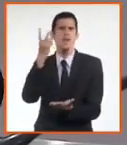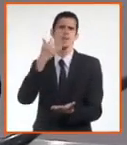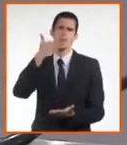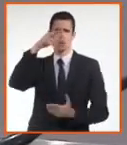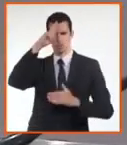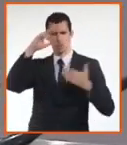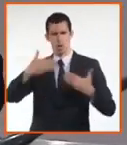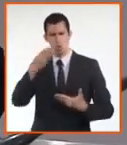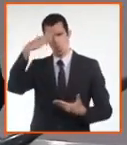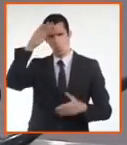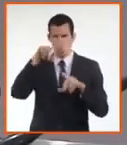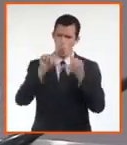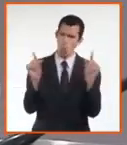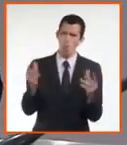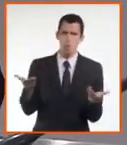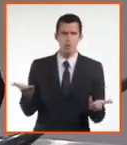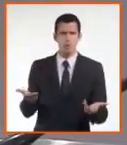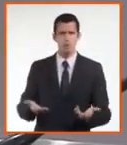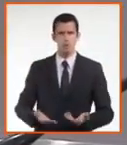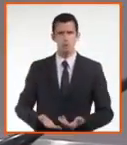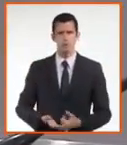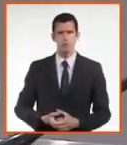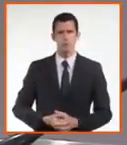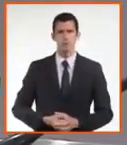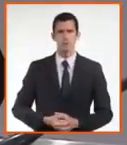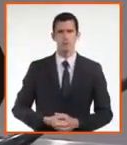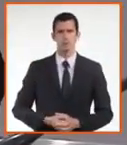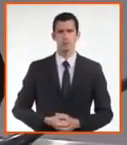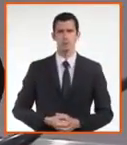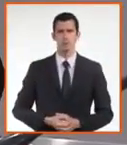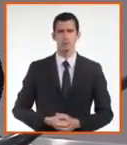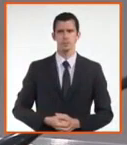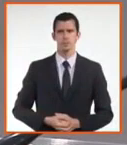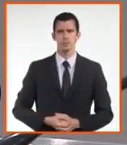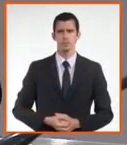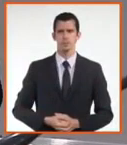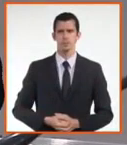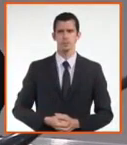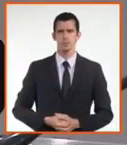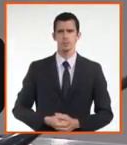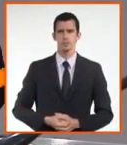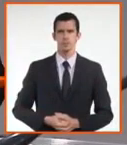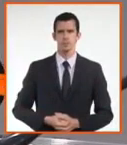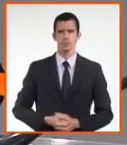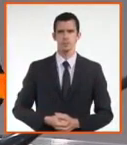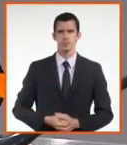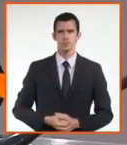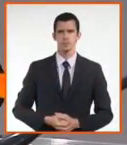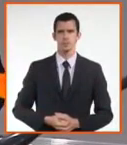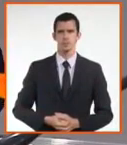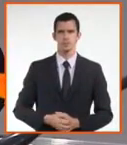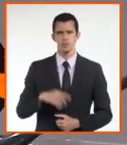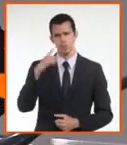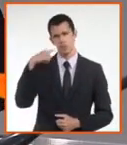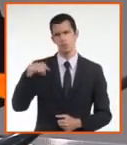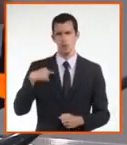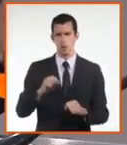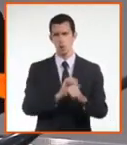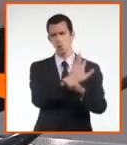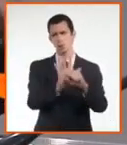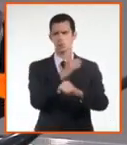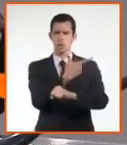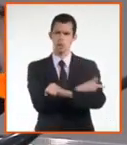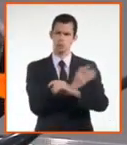habrán de ver a él para hablar del tema de las vacunas contra la uis o sea ya